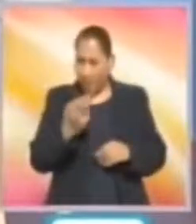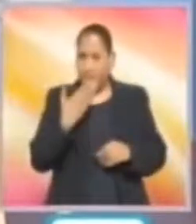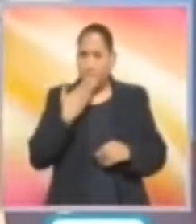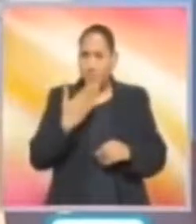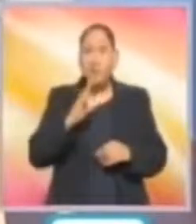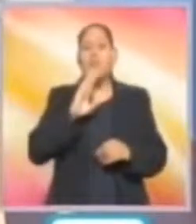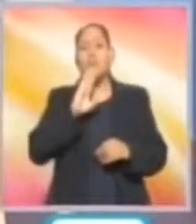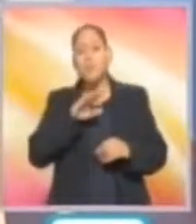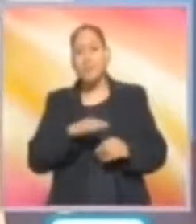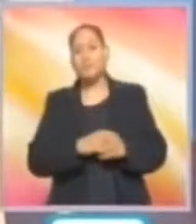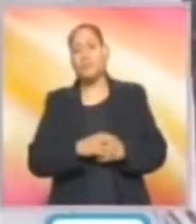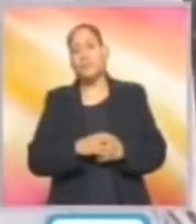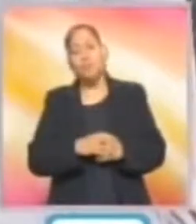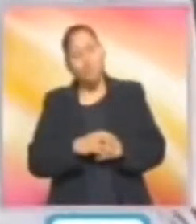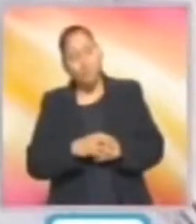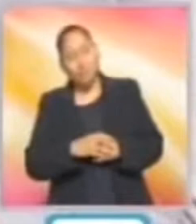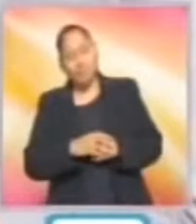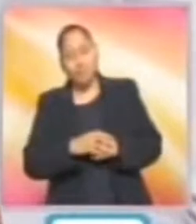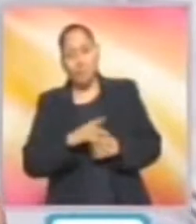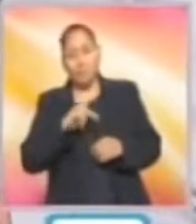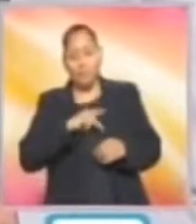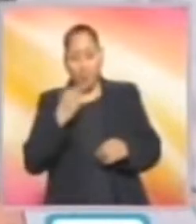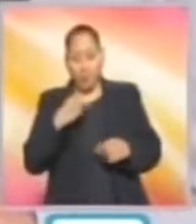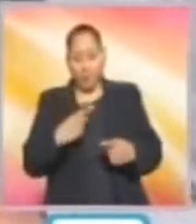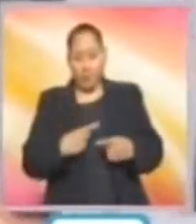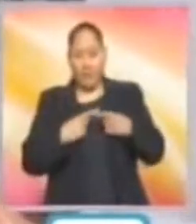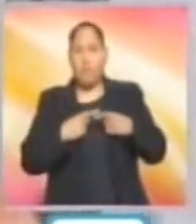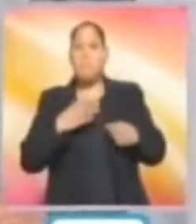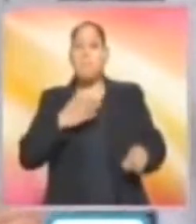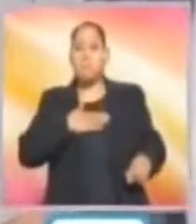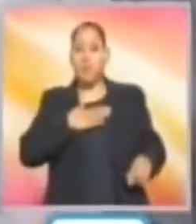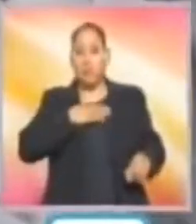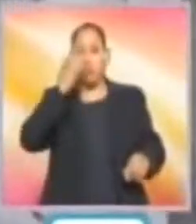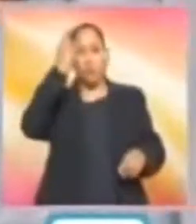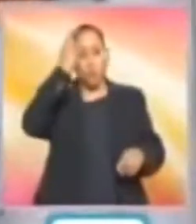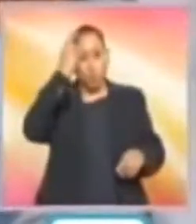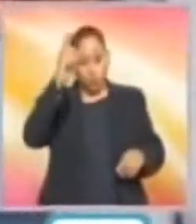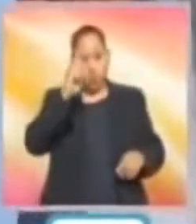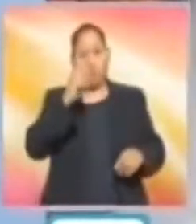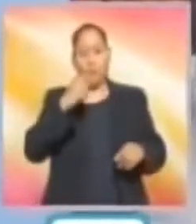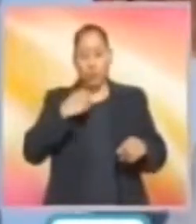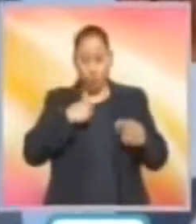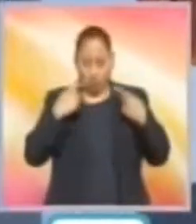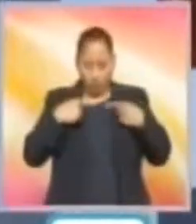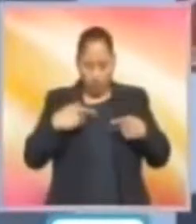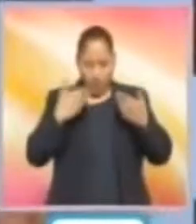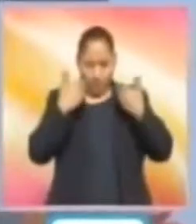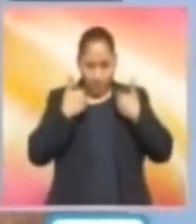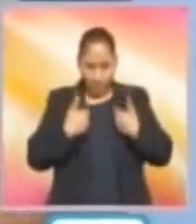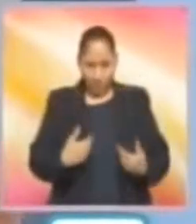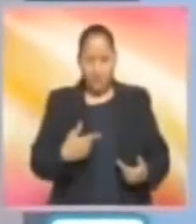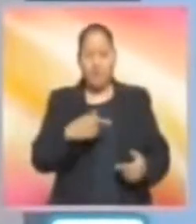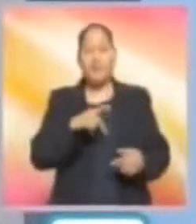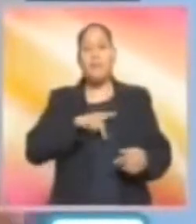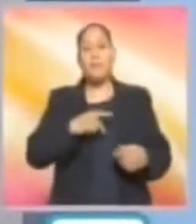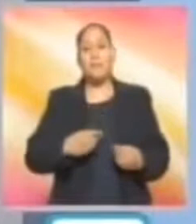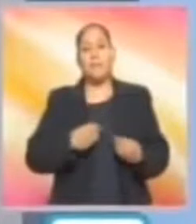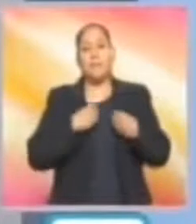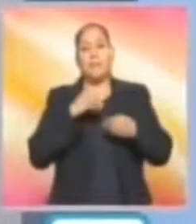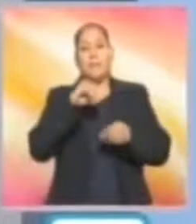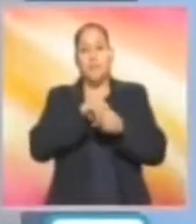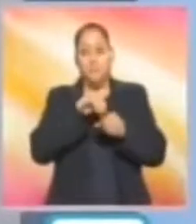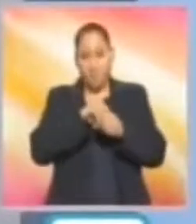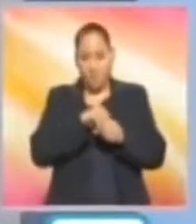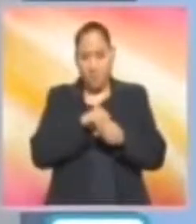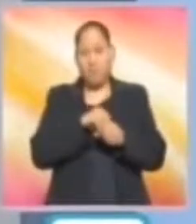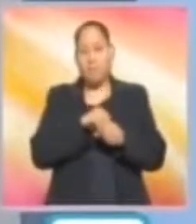también. Mira, vamos a empezar. Tus datos siguen siendo tuyos. Tienen que ver contigo como persona, con tu vida privada. Los datos personales es toda